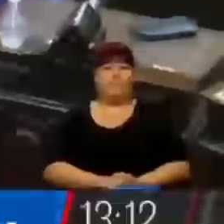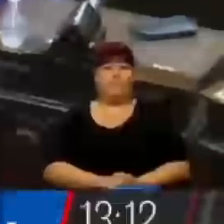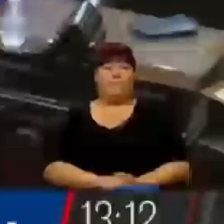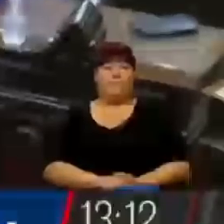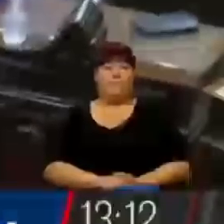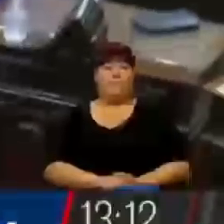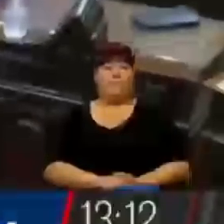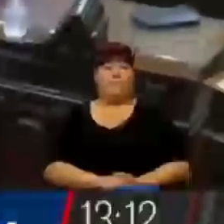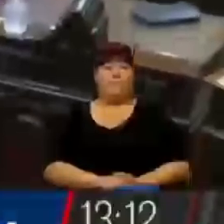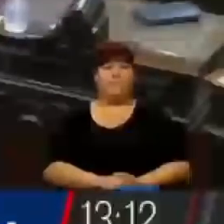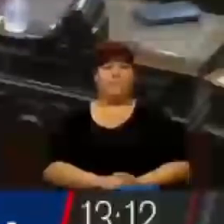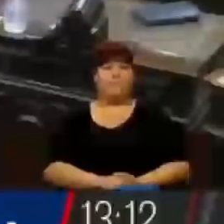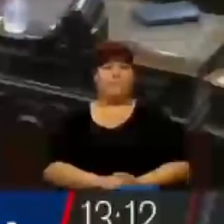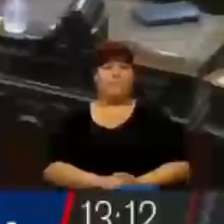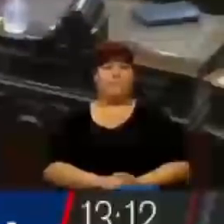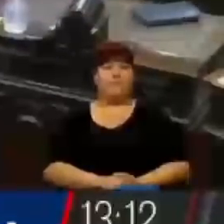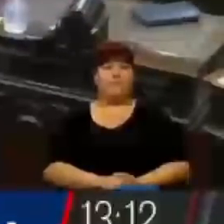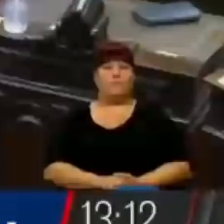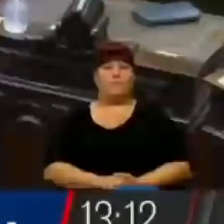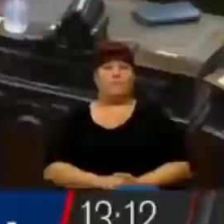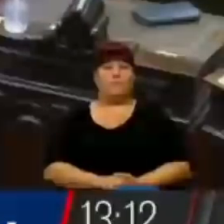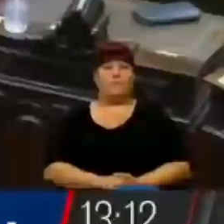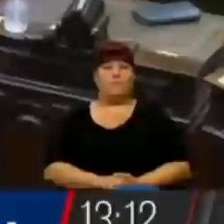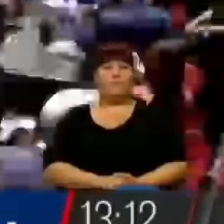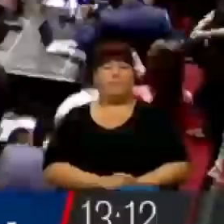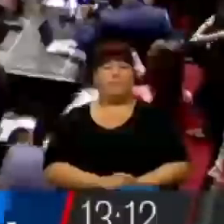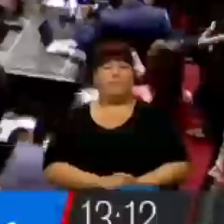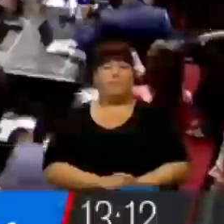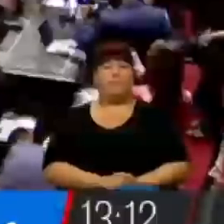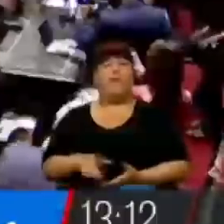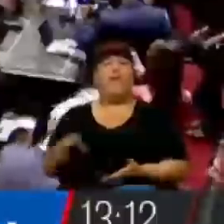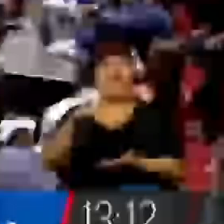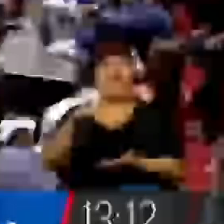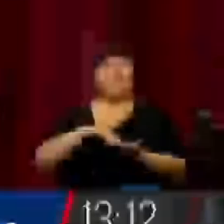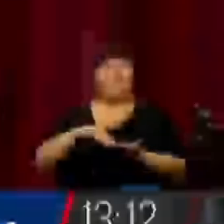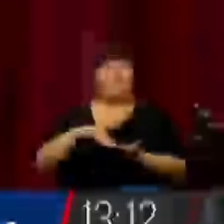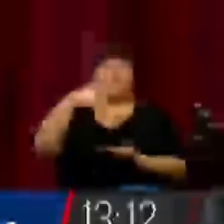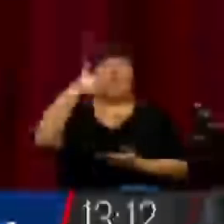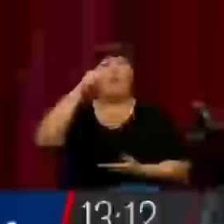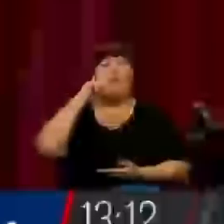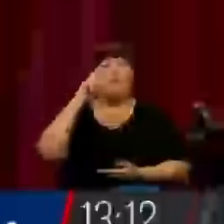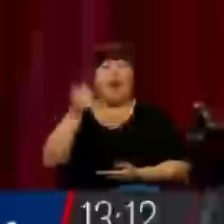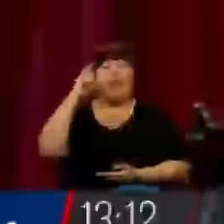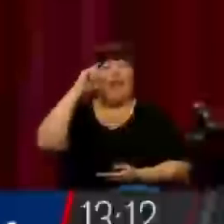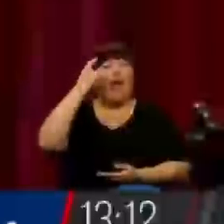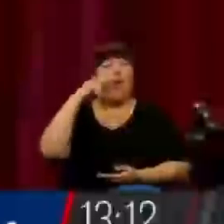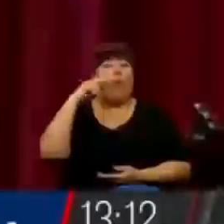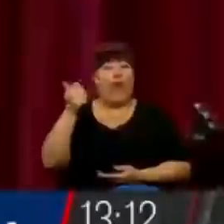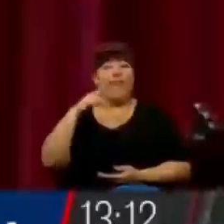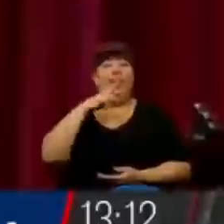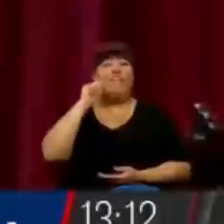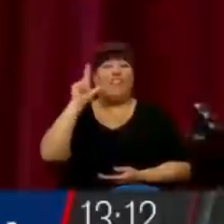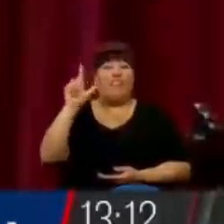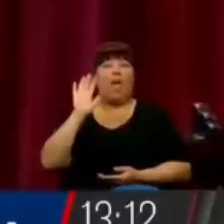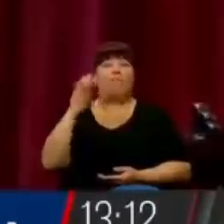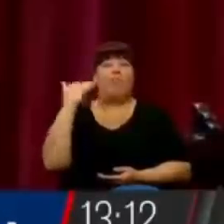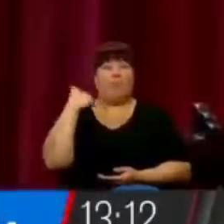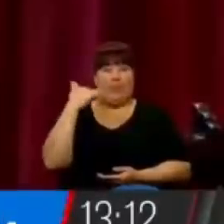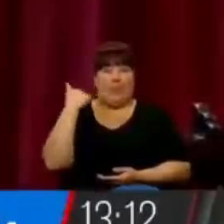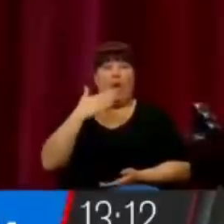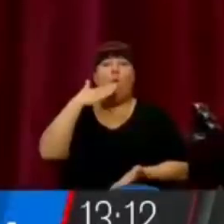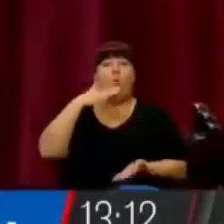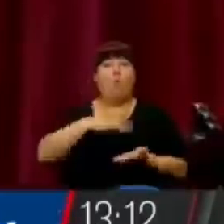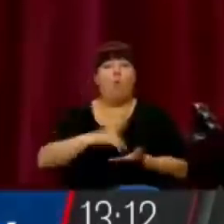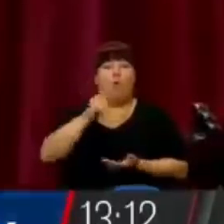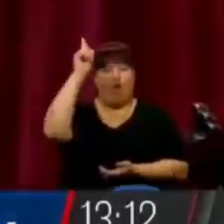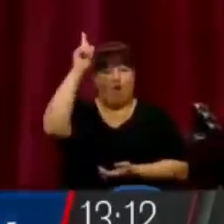Aires. Ahí está María Eugenia Vidal jurando sola. María Eugenia Vidal, juráis por